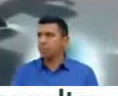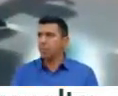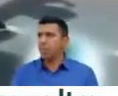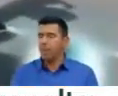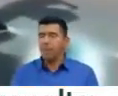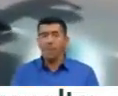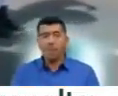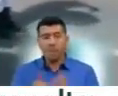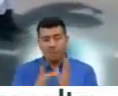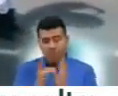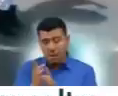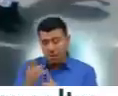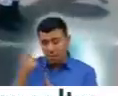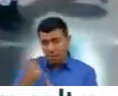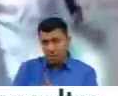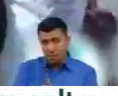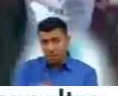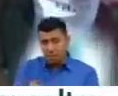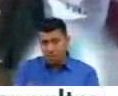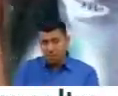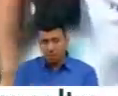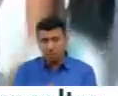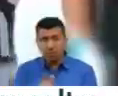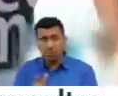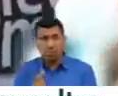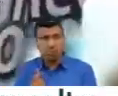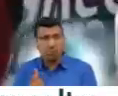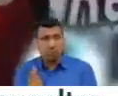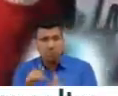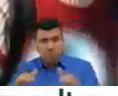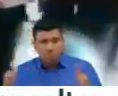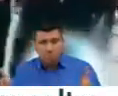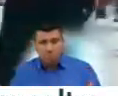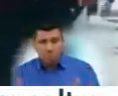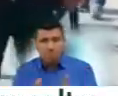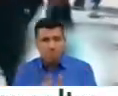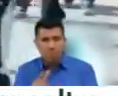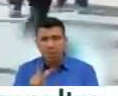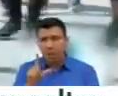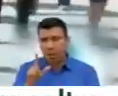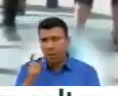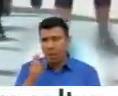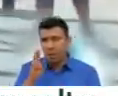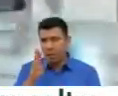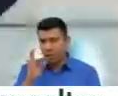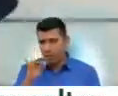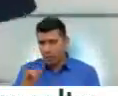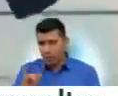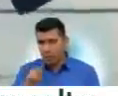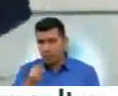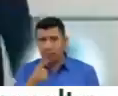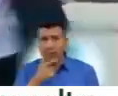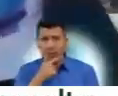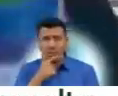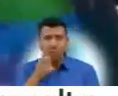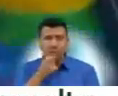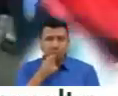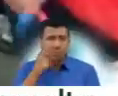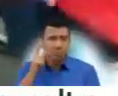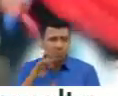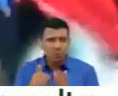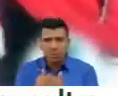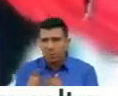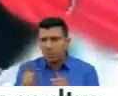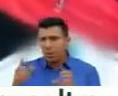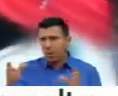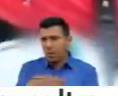Desde el mes de abril del presente año, la Mesa LGBTI organiza la Marcha del Orgullo LGBTI. En Bucaramanga, esta marcha cuenta con el